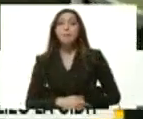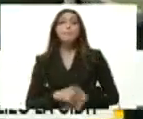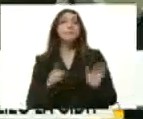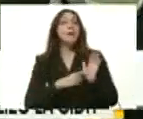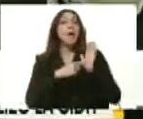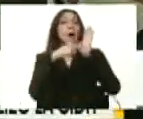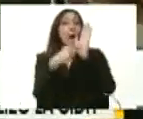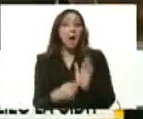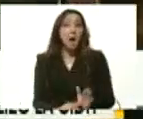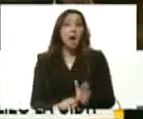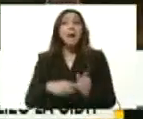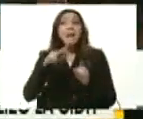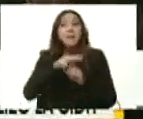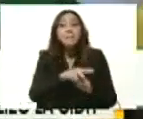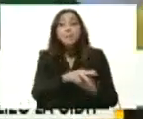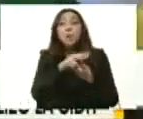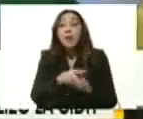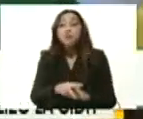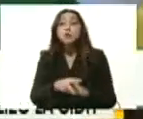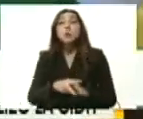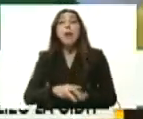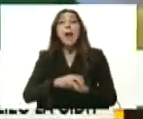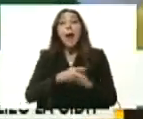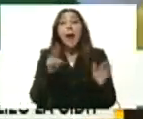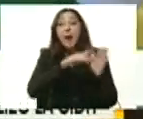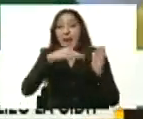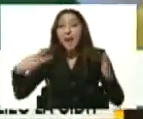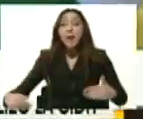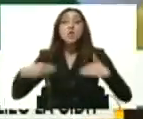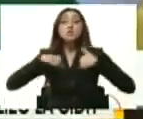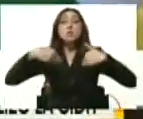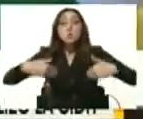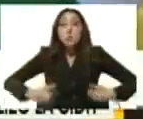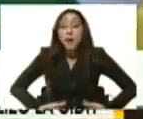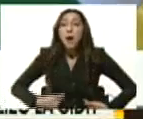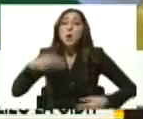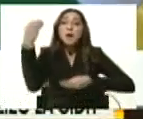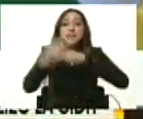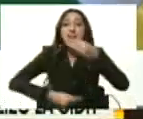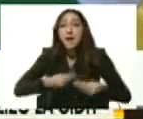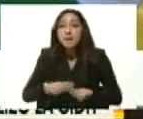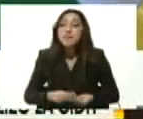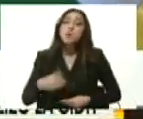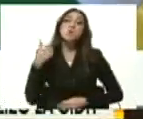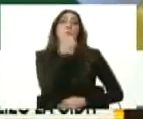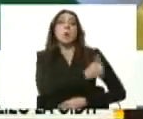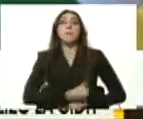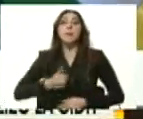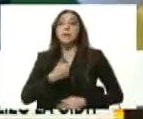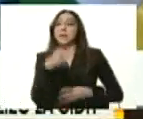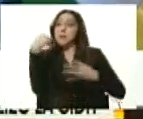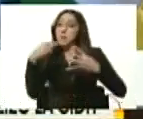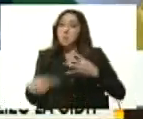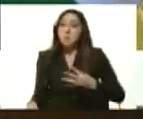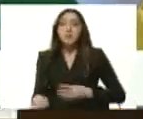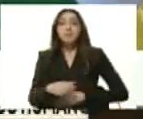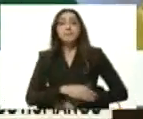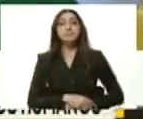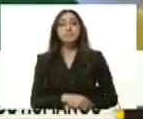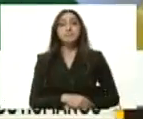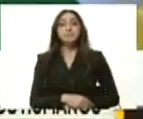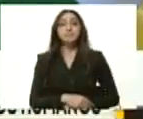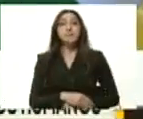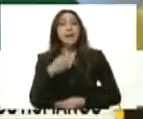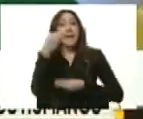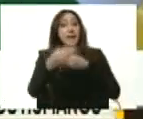identificaron graves violaciones a los derechos humanos de amplio espectro y lamentables consecuencias.